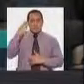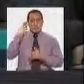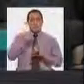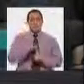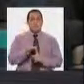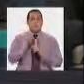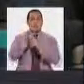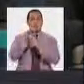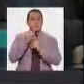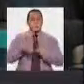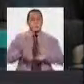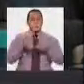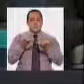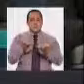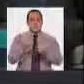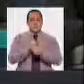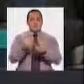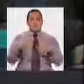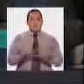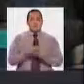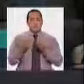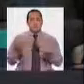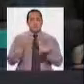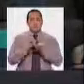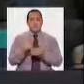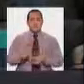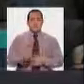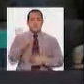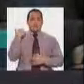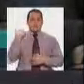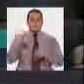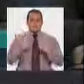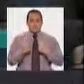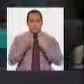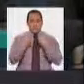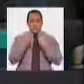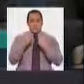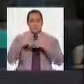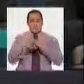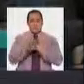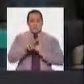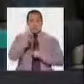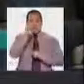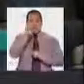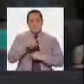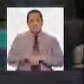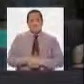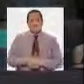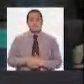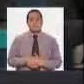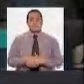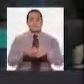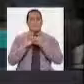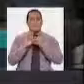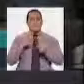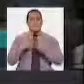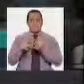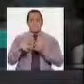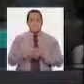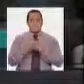prime y presida los acontecimientos que desde el día de ayer estamos viendo en el país. En relación al